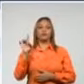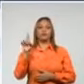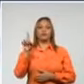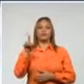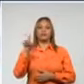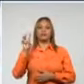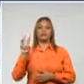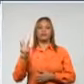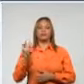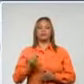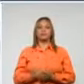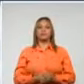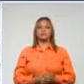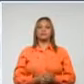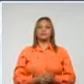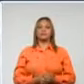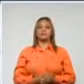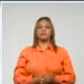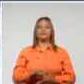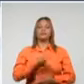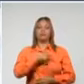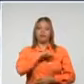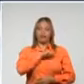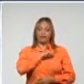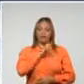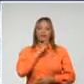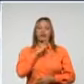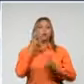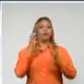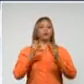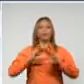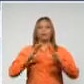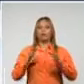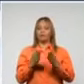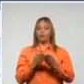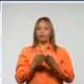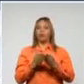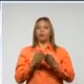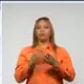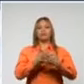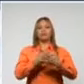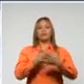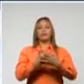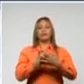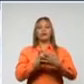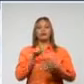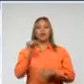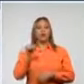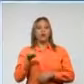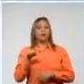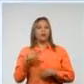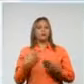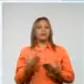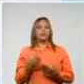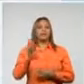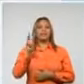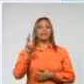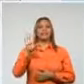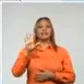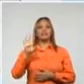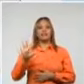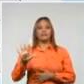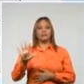ayer. Como resultado del estudio de estas muestras, se diagnosticaron en el día de ayer 35